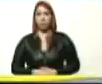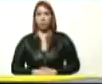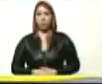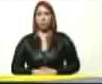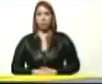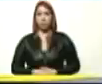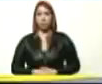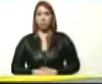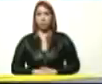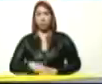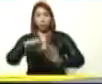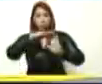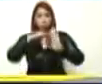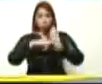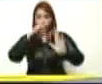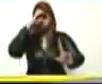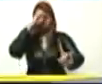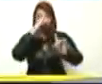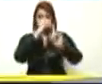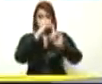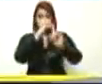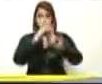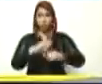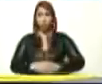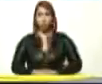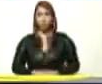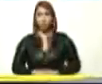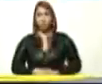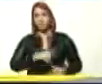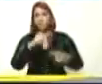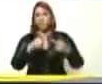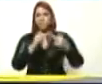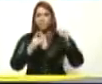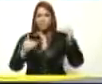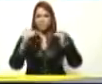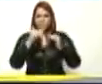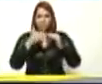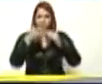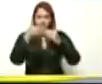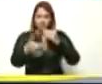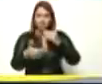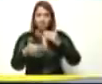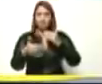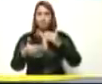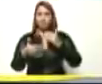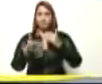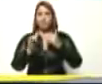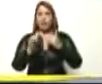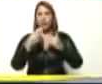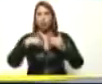condiciones objetivas, y subjetivas, que aparecieron,